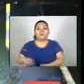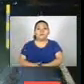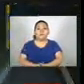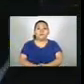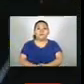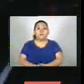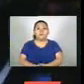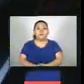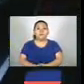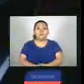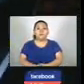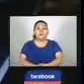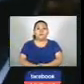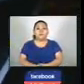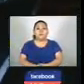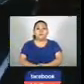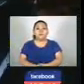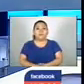Hechos.